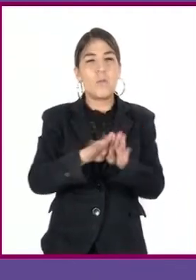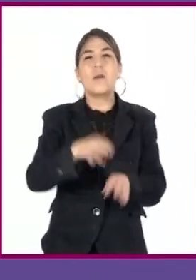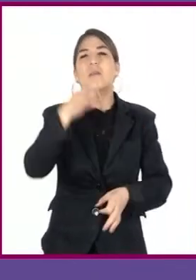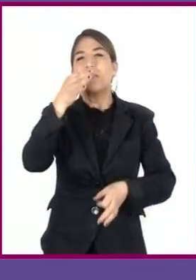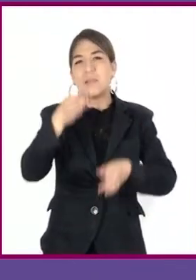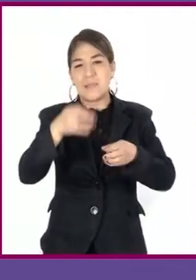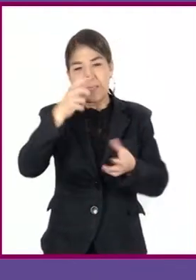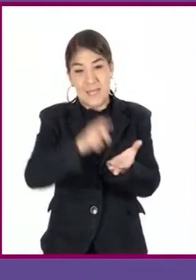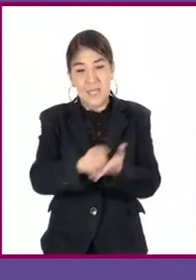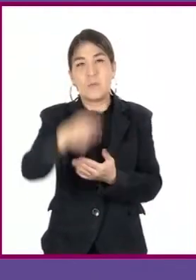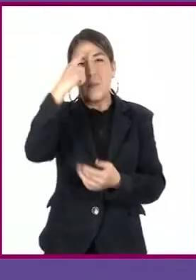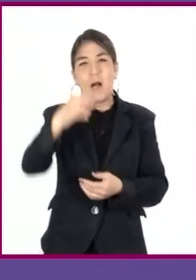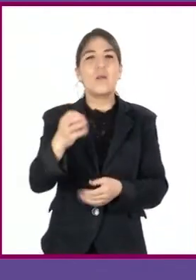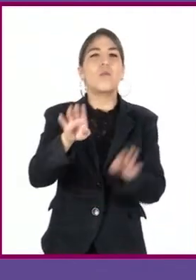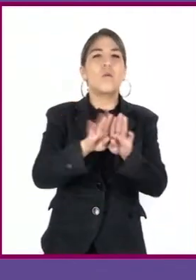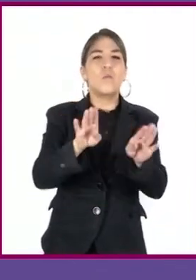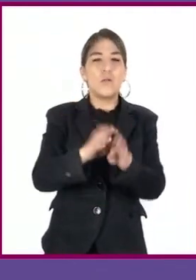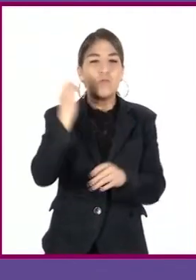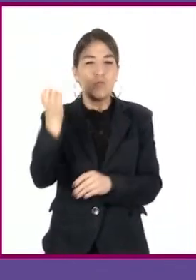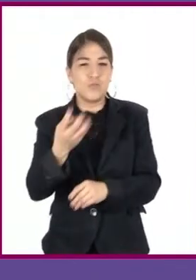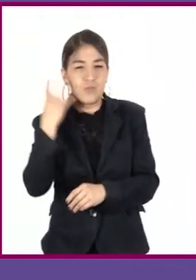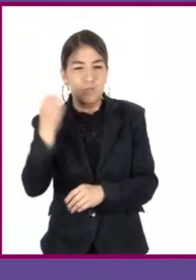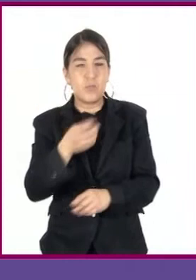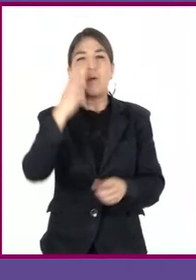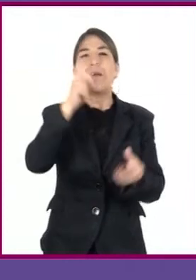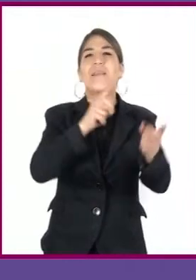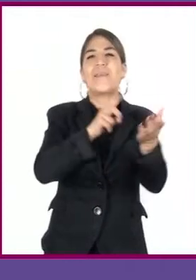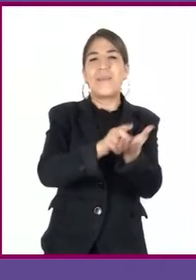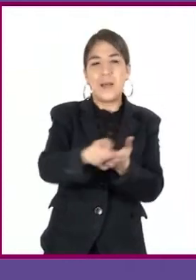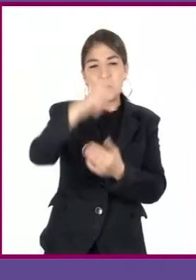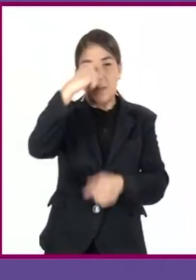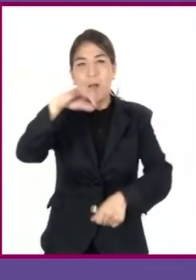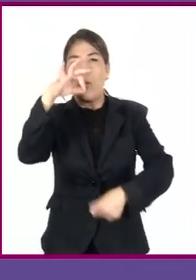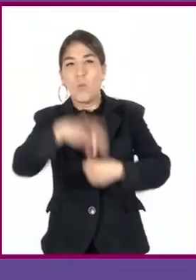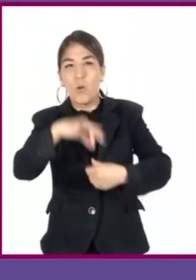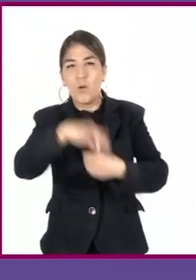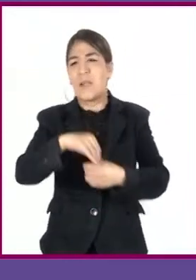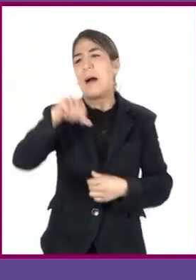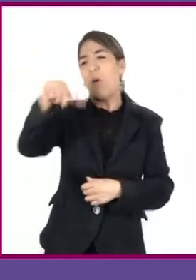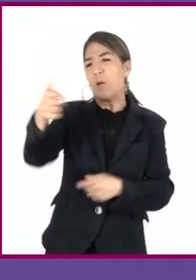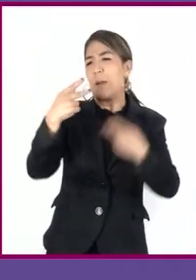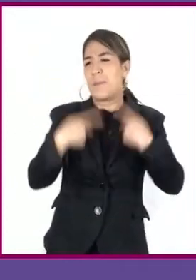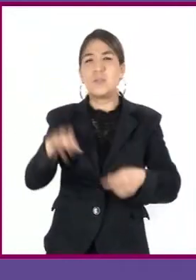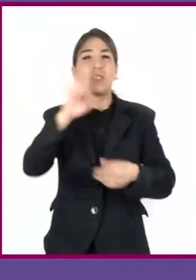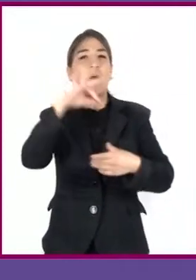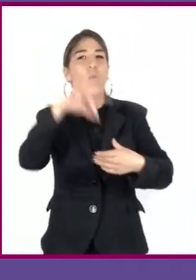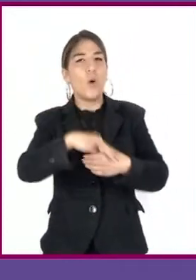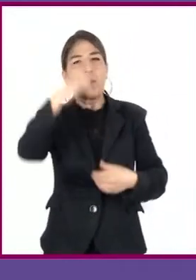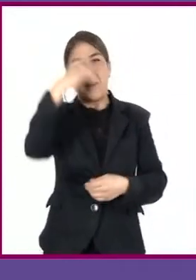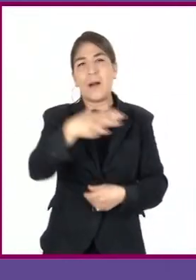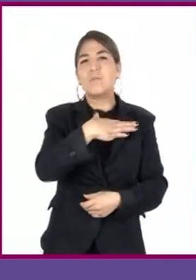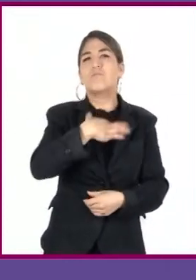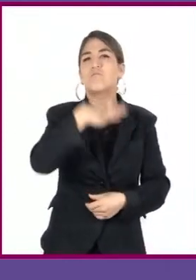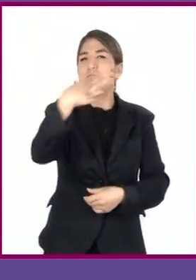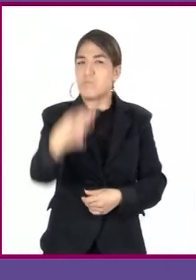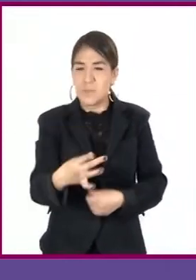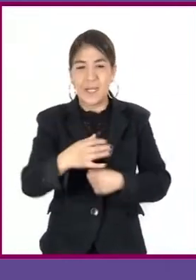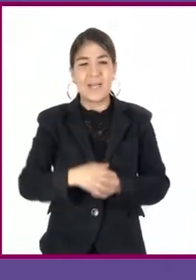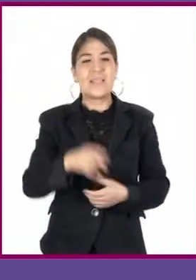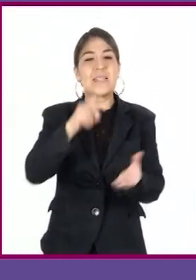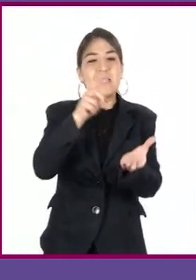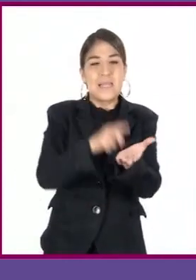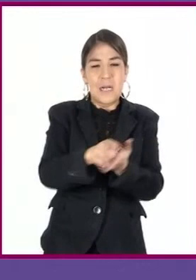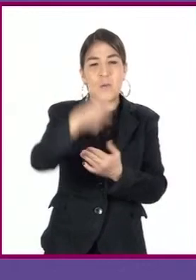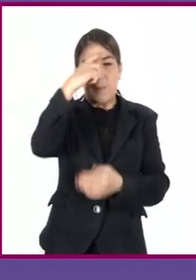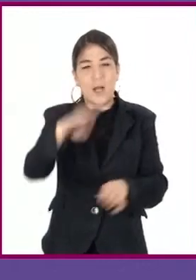audiencia. Derecho a votar y ser votado. A la participación. Derecho de reunión y expresión.